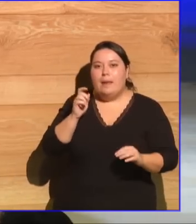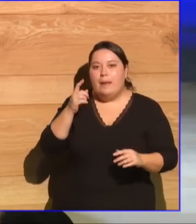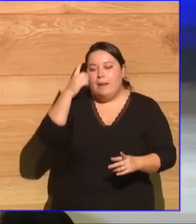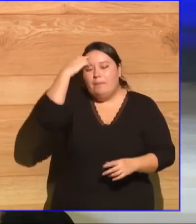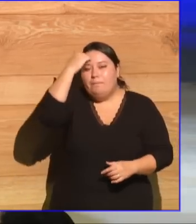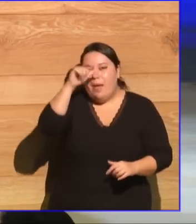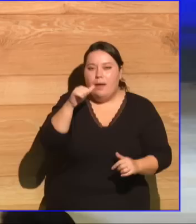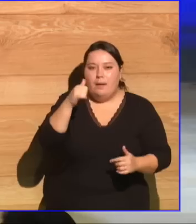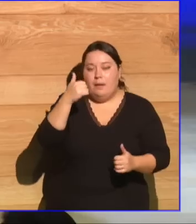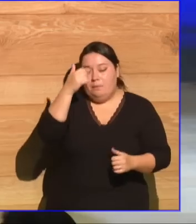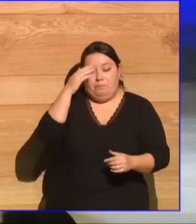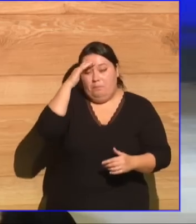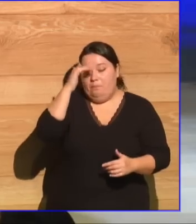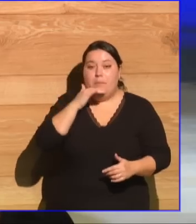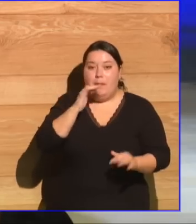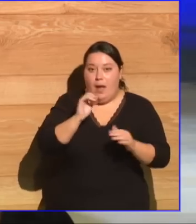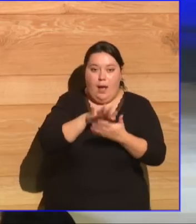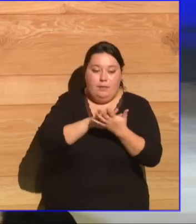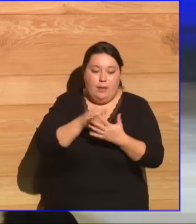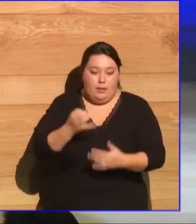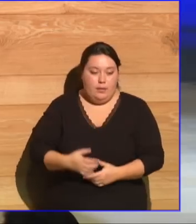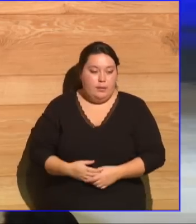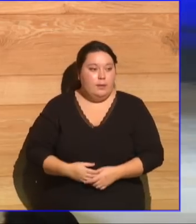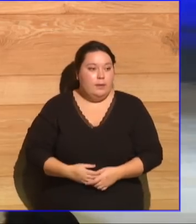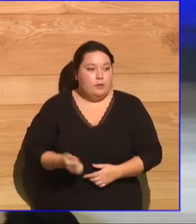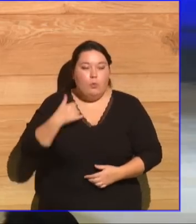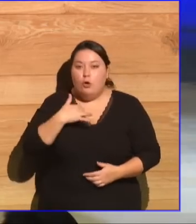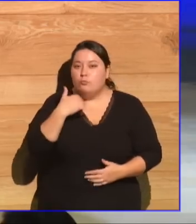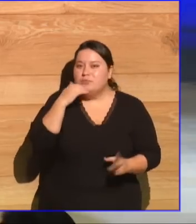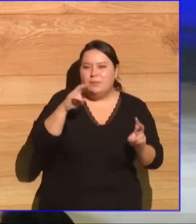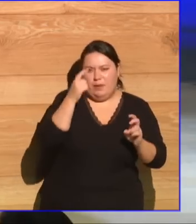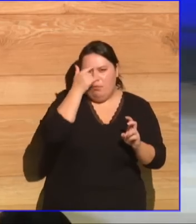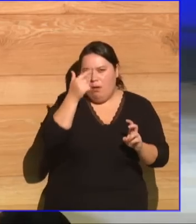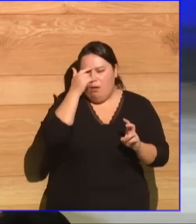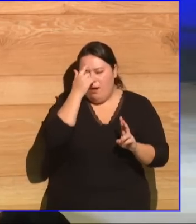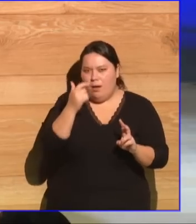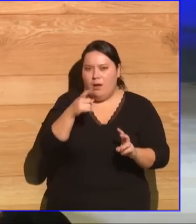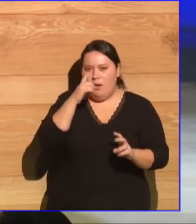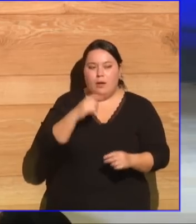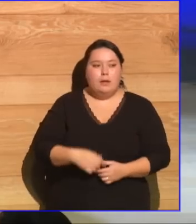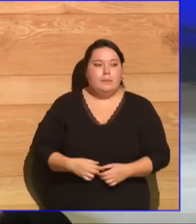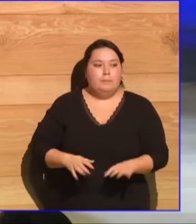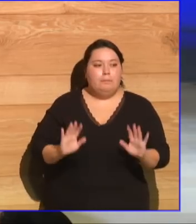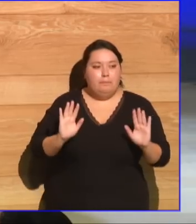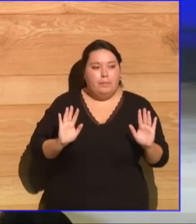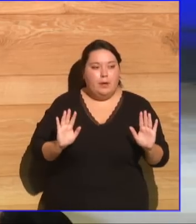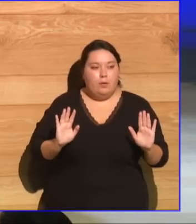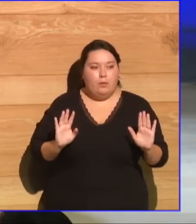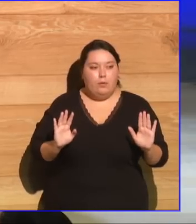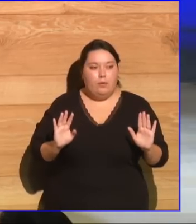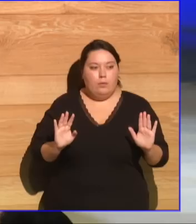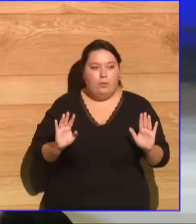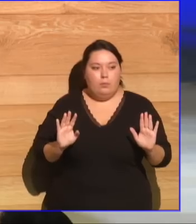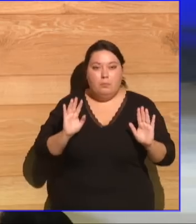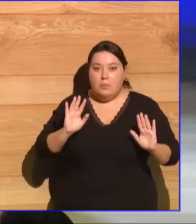¿no? Parece como que de repente es un tema que le obsesiona, pero nunca mejor dicho, sin paternalismo, o sea,